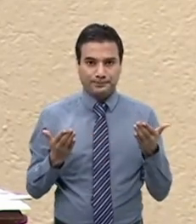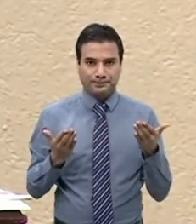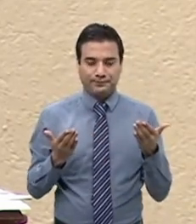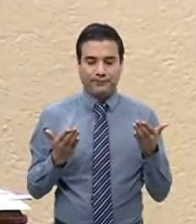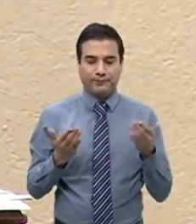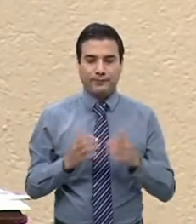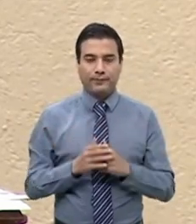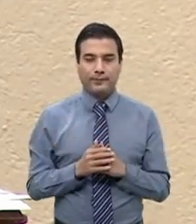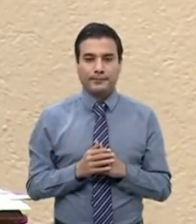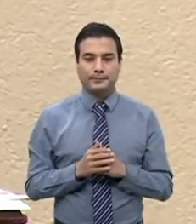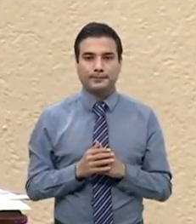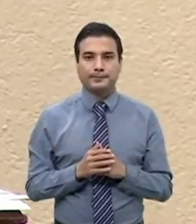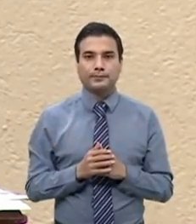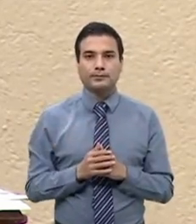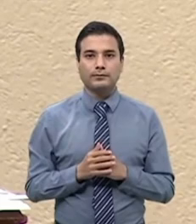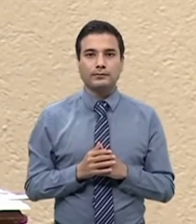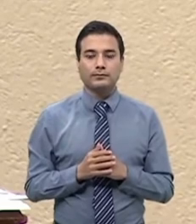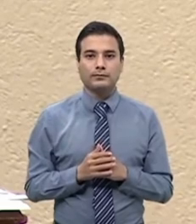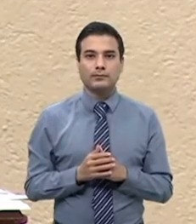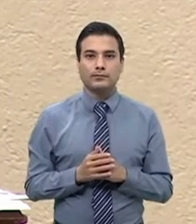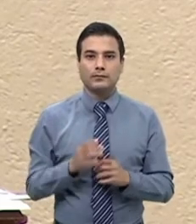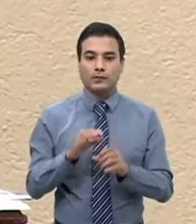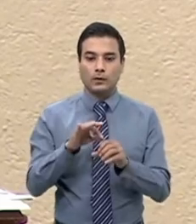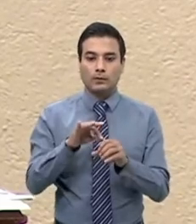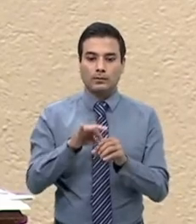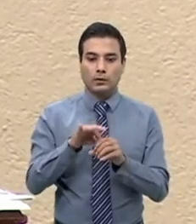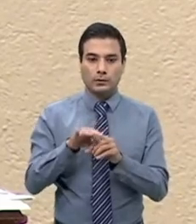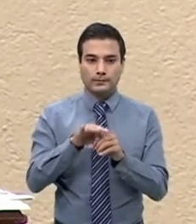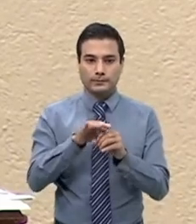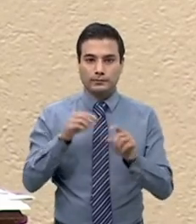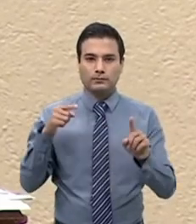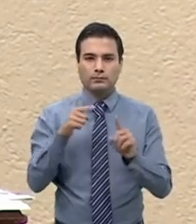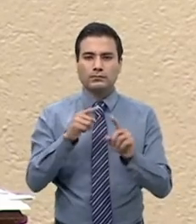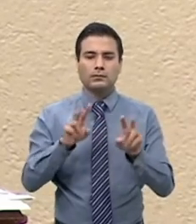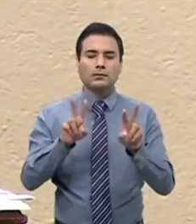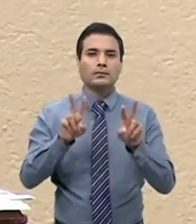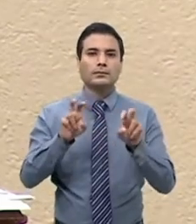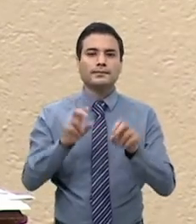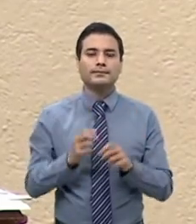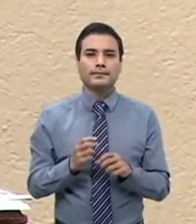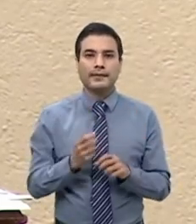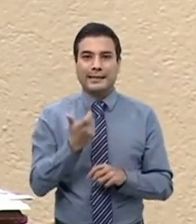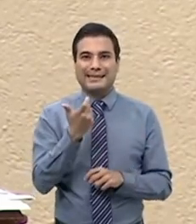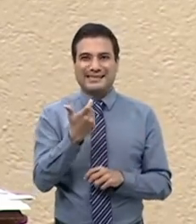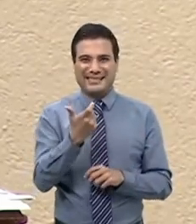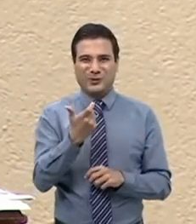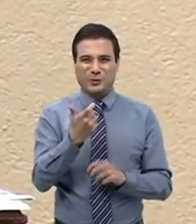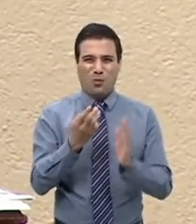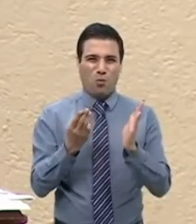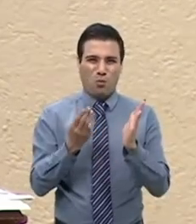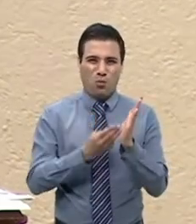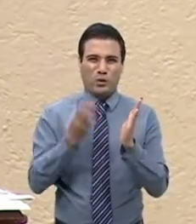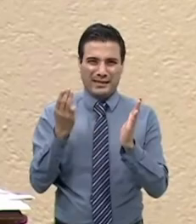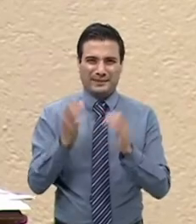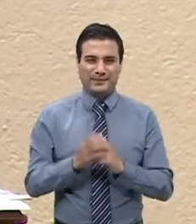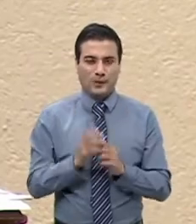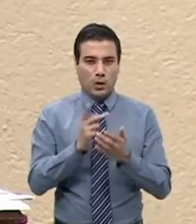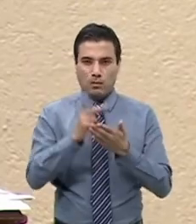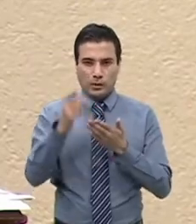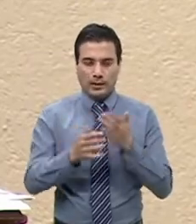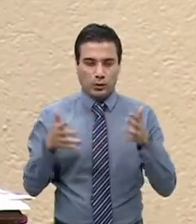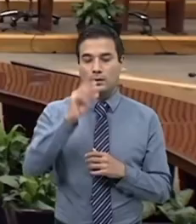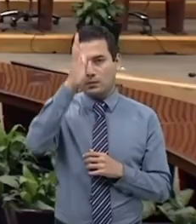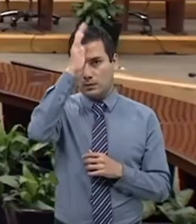a someter a su consideración en lo particular por lo que hace al monto de la sanción como viene el